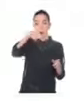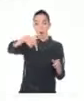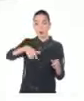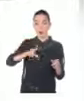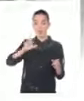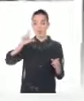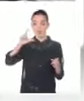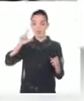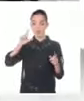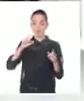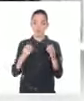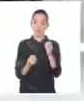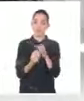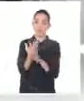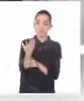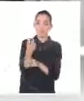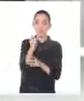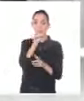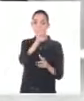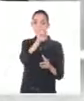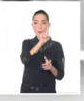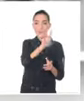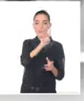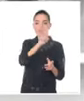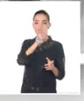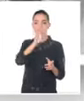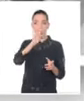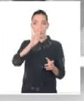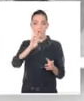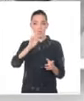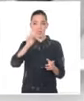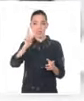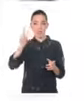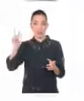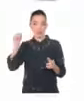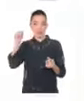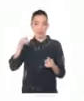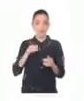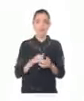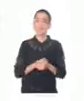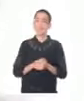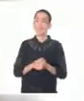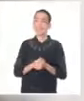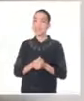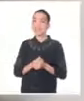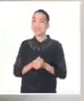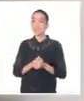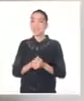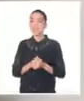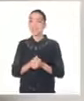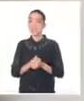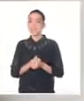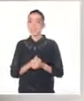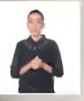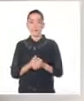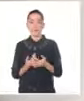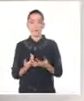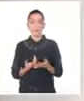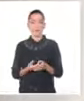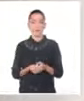herramientas para abogar por la autonomía. La creación de la Universidad Popular José Martí en La Habana fue otra de las medidas de apoyo para el joven